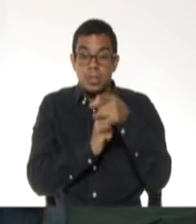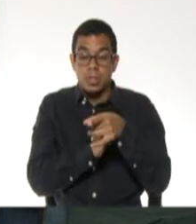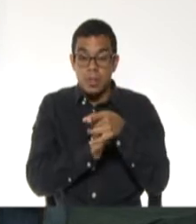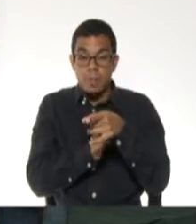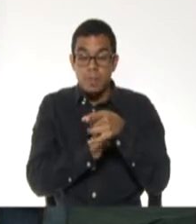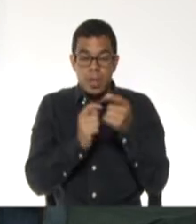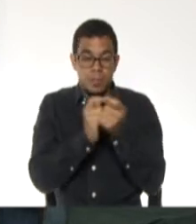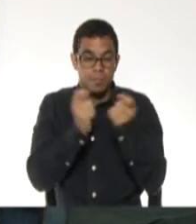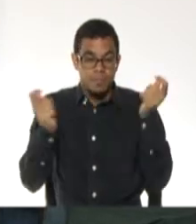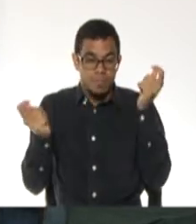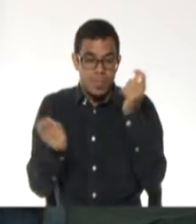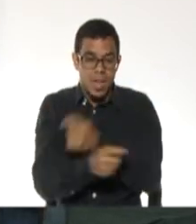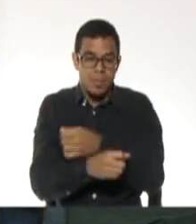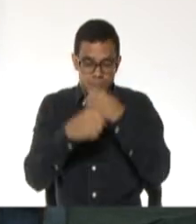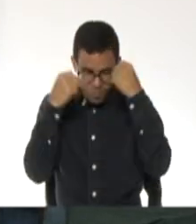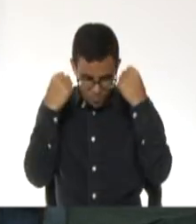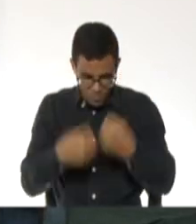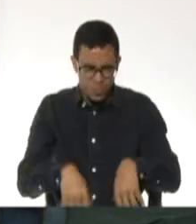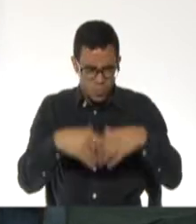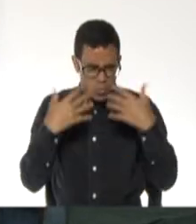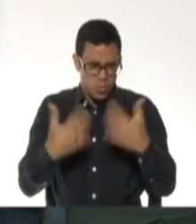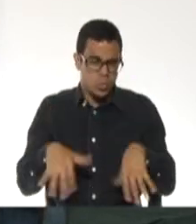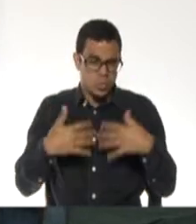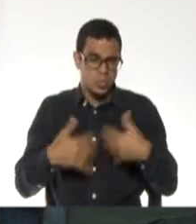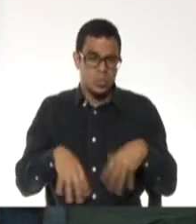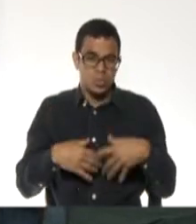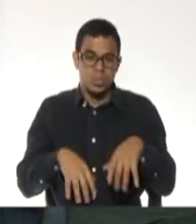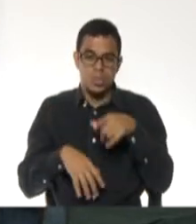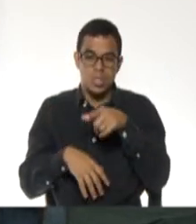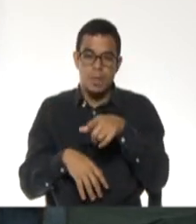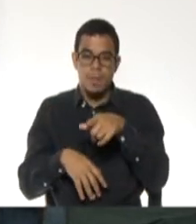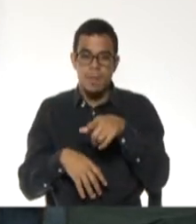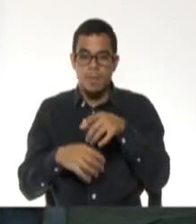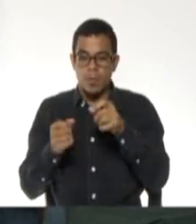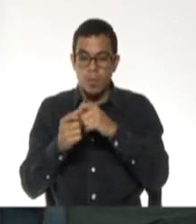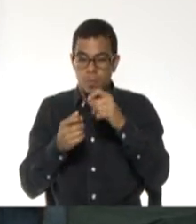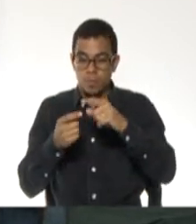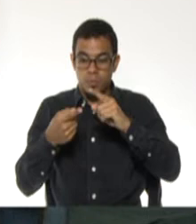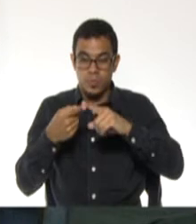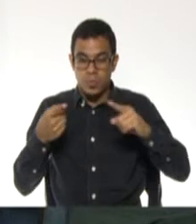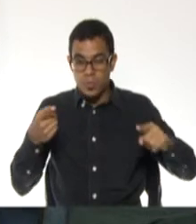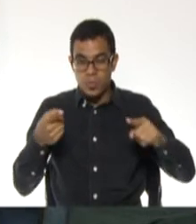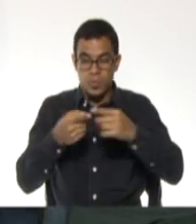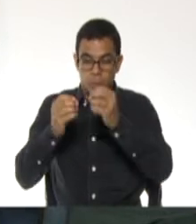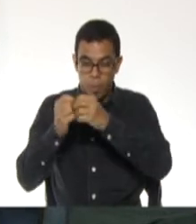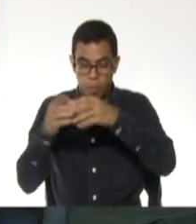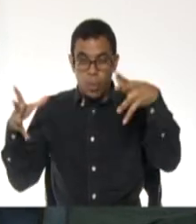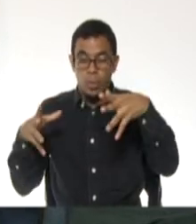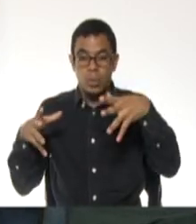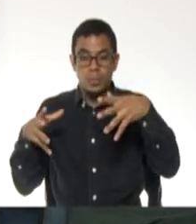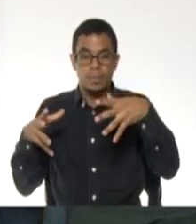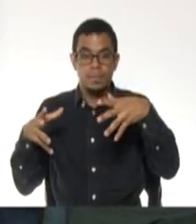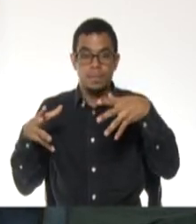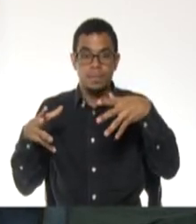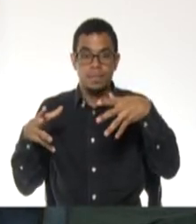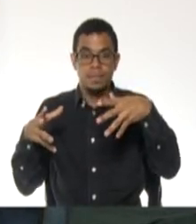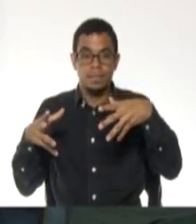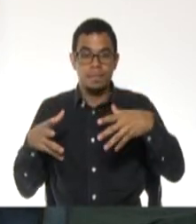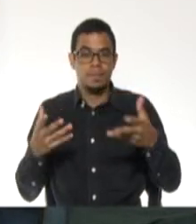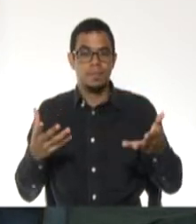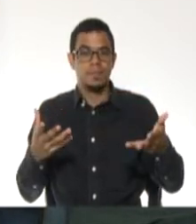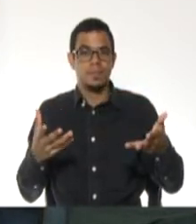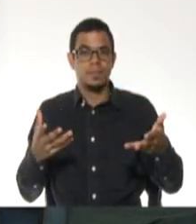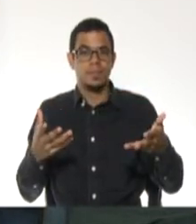cambia muy bruscamente de velocidad, de manera repentina, y eso ocasiona un cortocircuito. Claro, cuando se unen dos elementos en la fase del